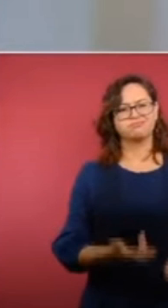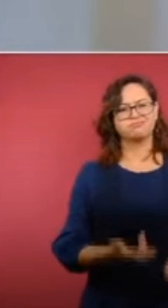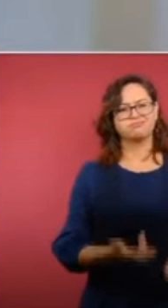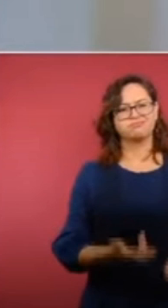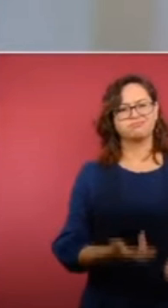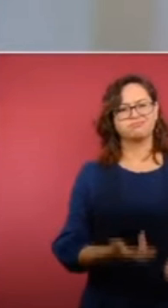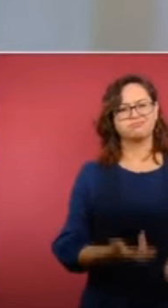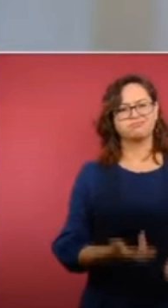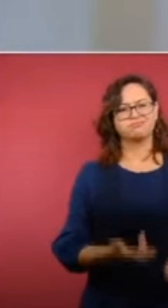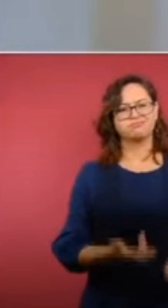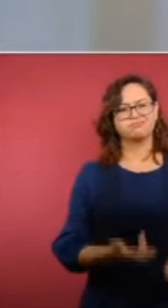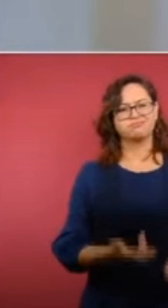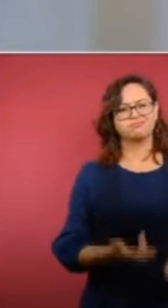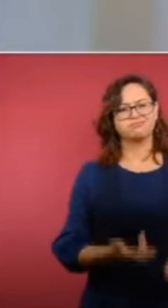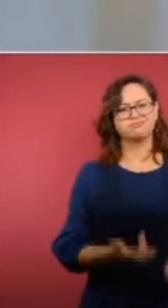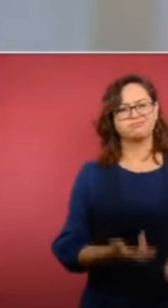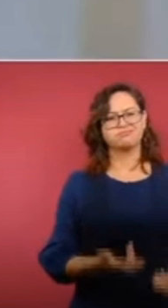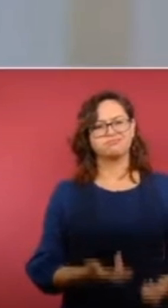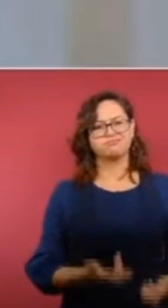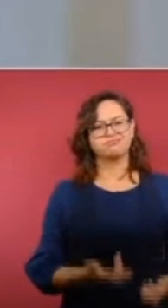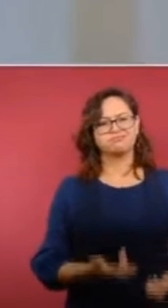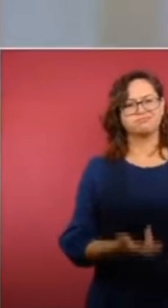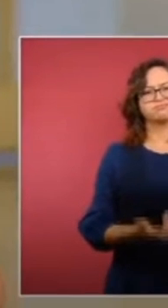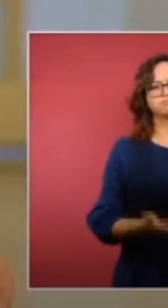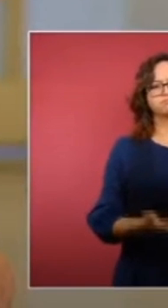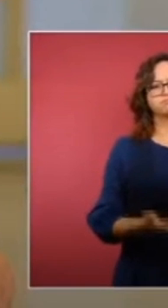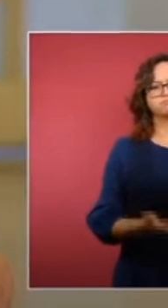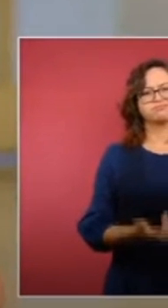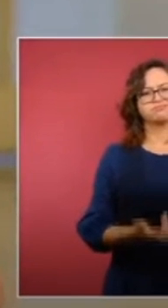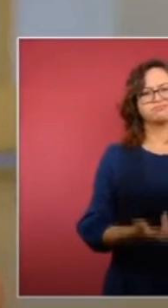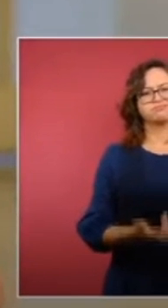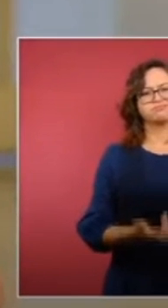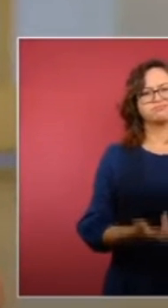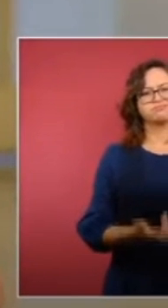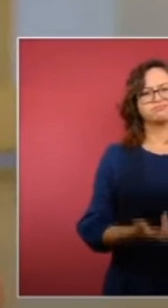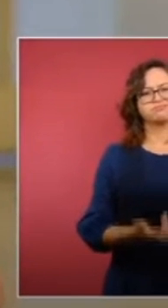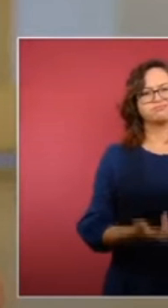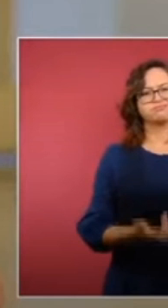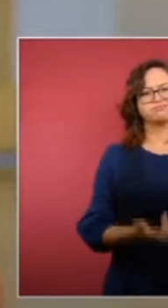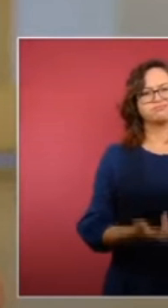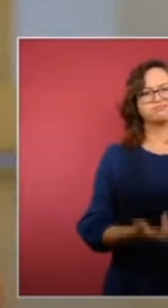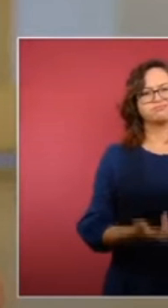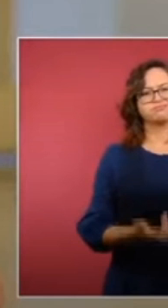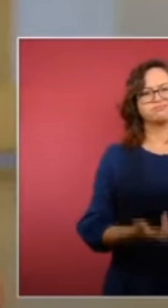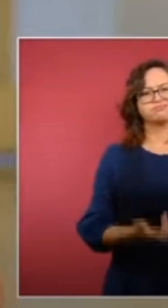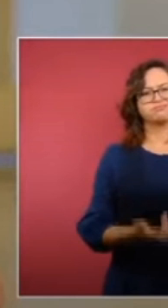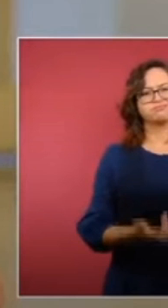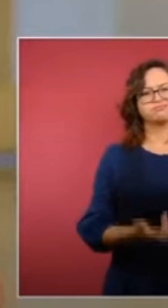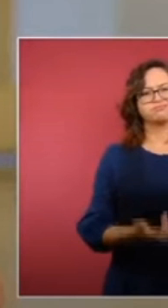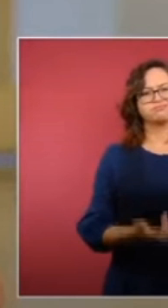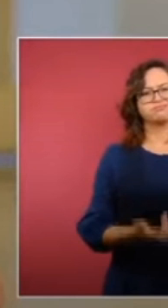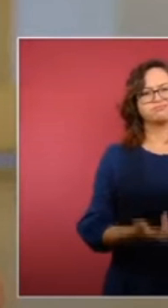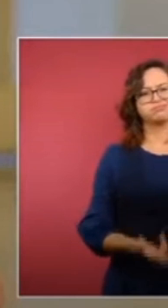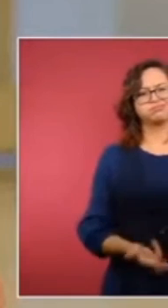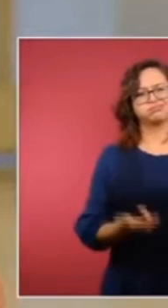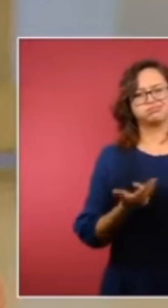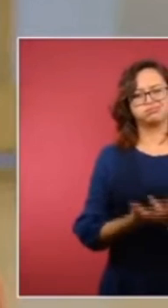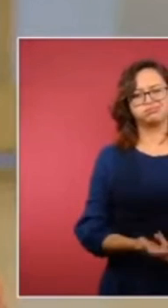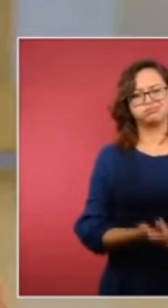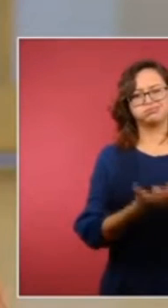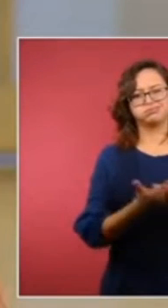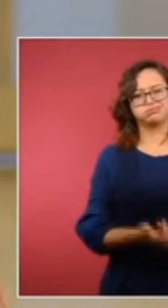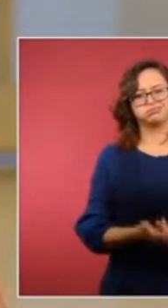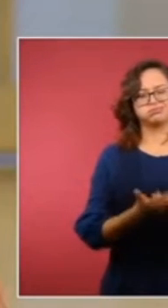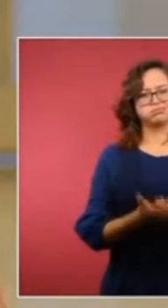voy a poner un extracto para que saber en contexto de qué se trata. Y usted lo verá. Vamos a ver. Échele, presidente.